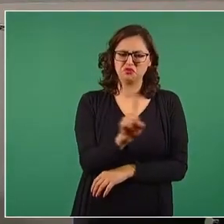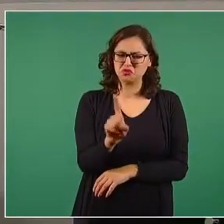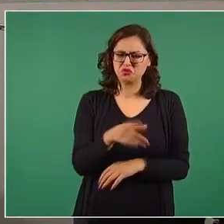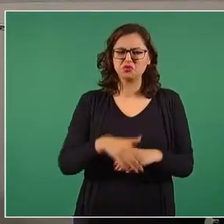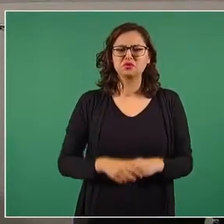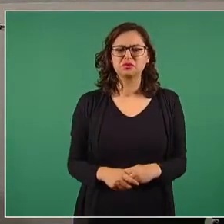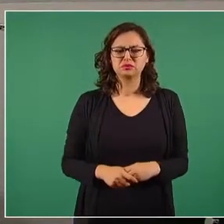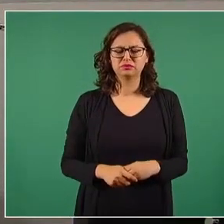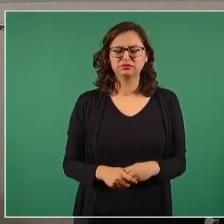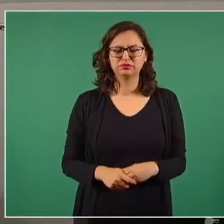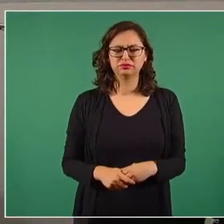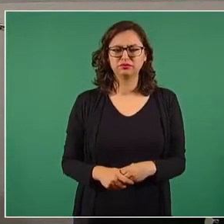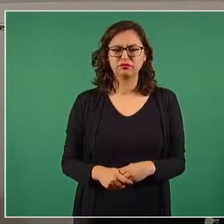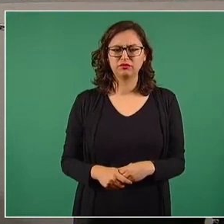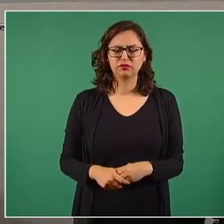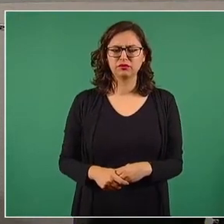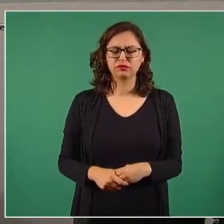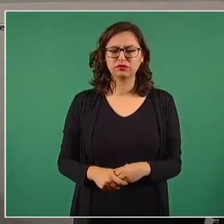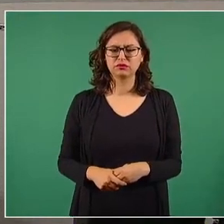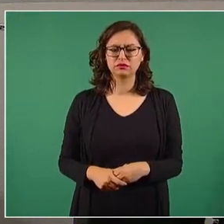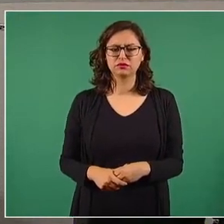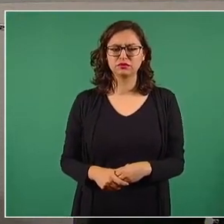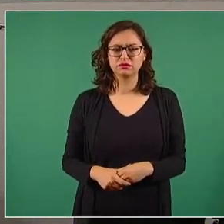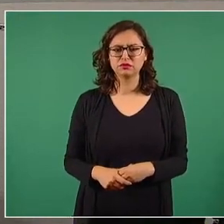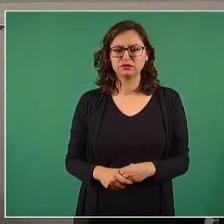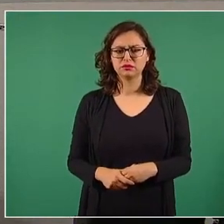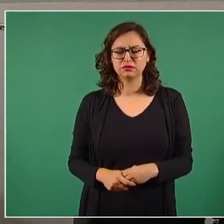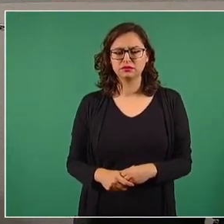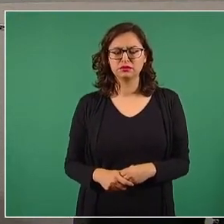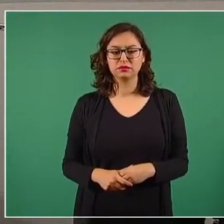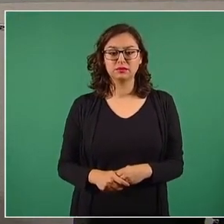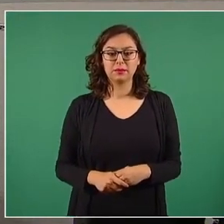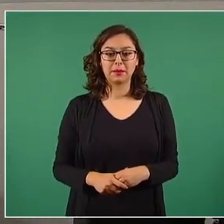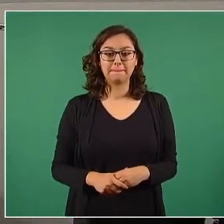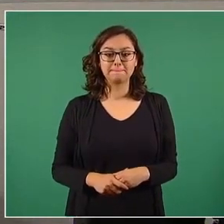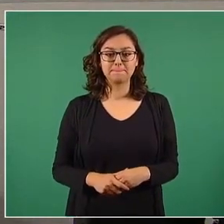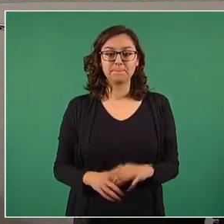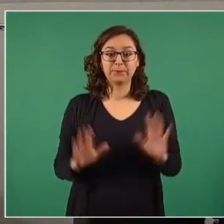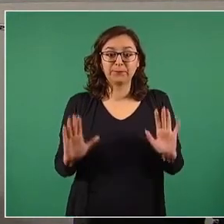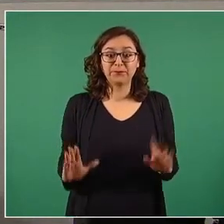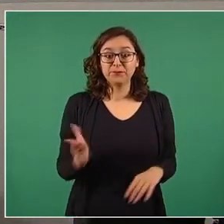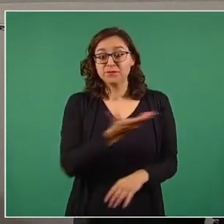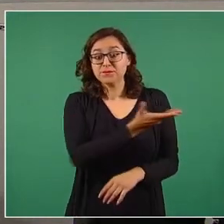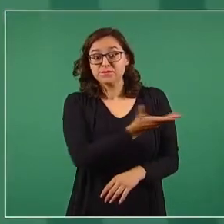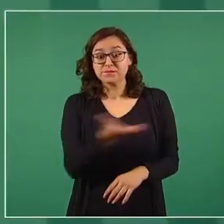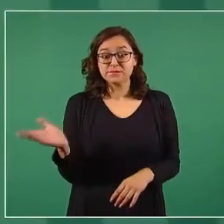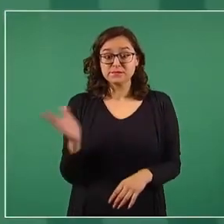Y ustedes también, pues, no se sientan